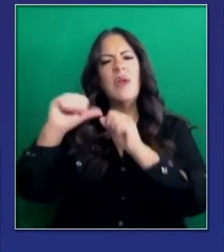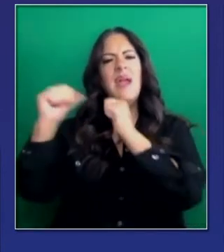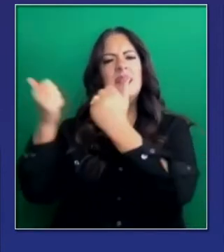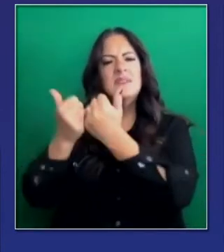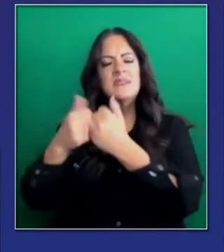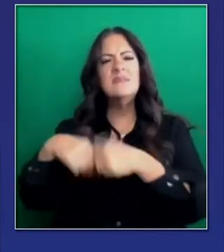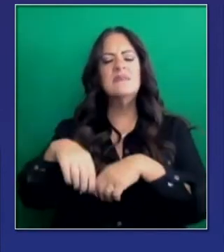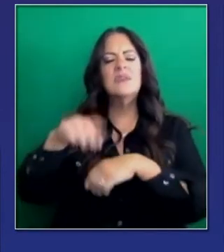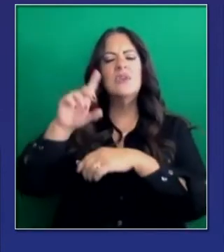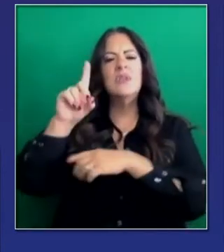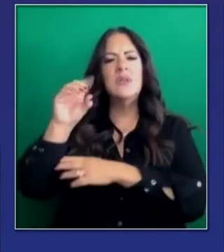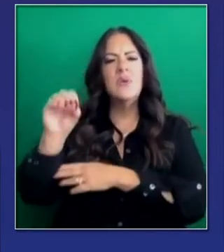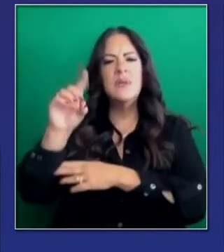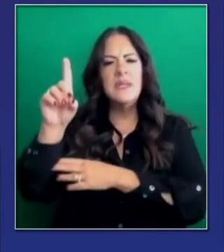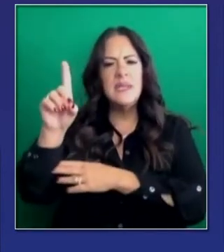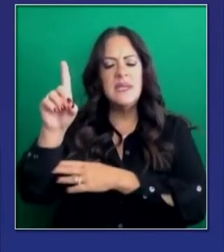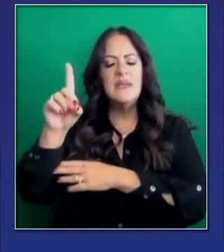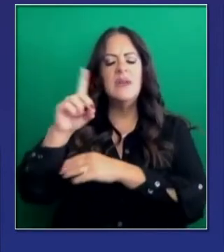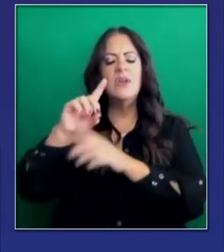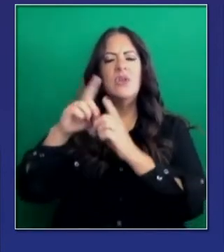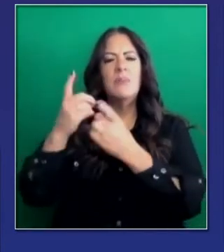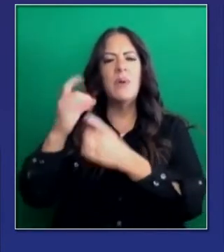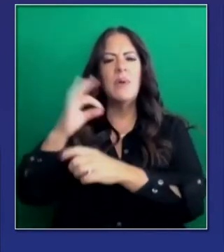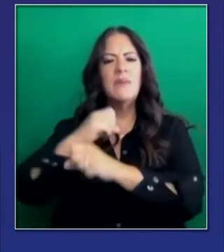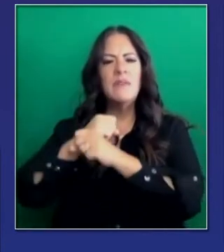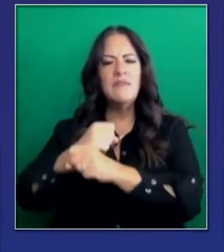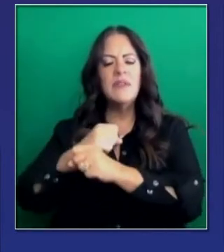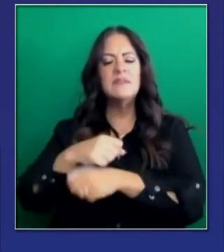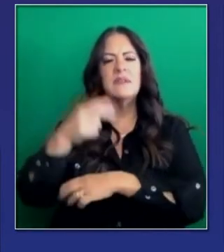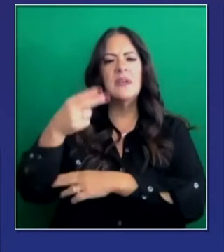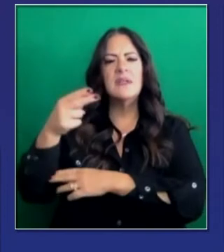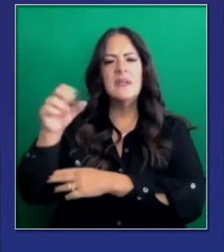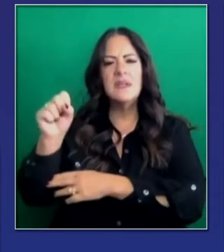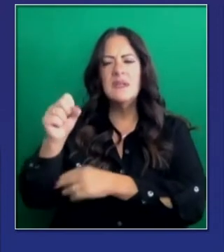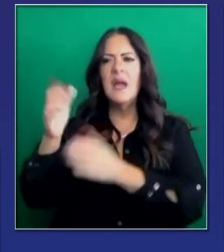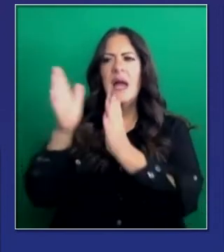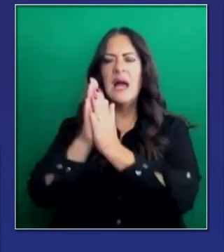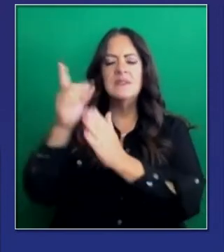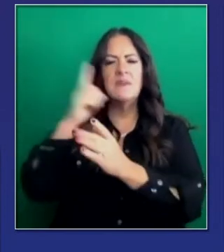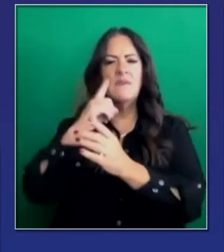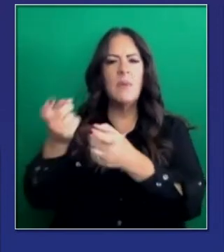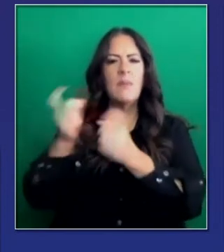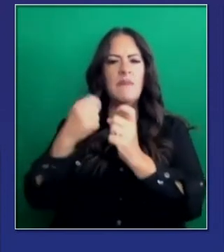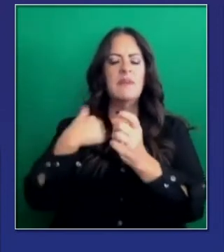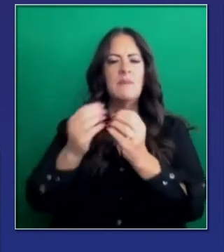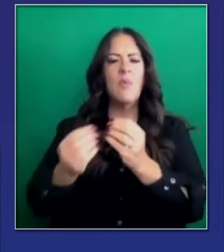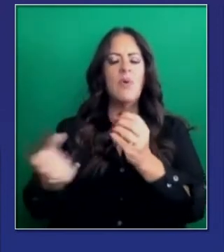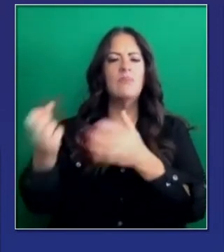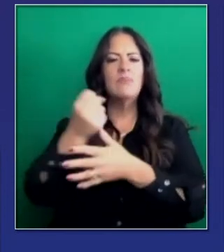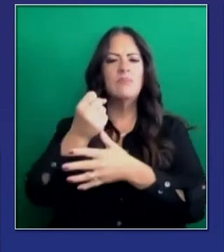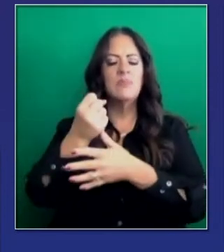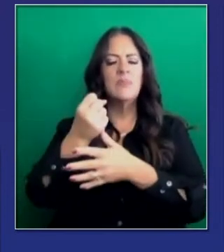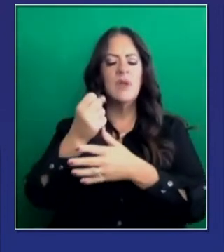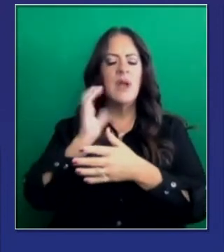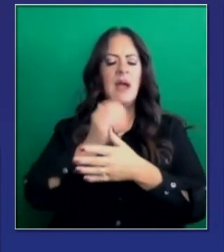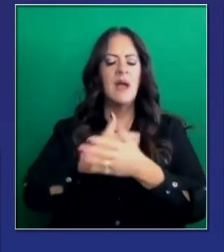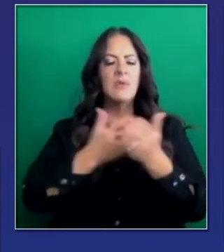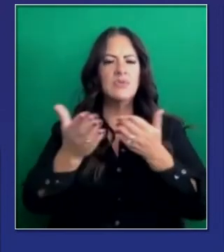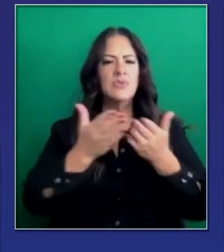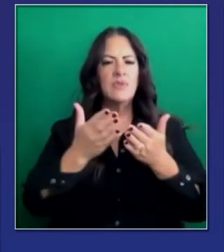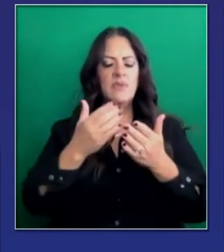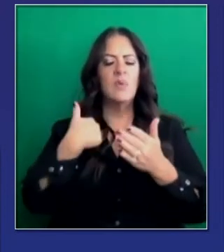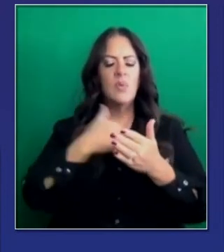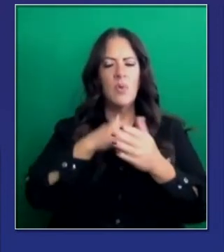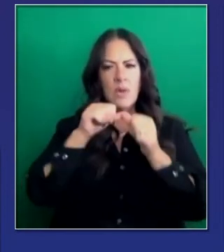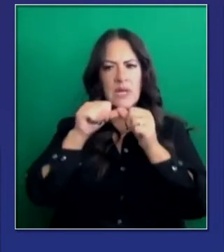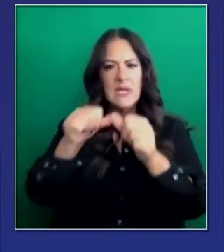hh s pidiendo recursos adicionales estas acciones por una prioridad importante y lo seguirá haciendo en los últimos nueve o diez